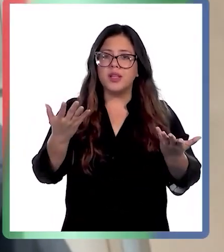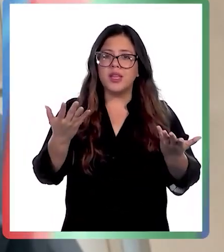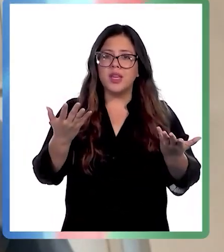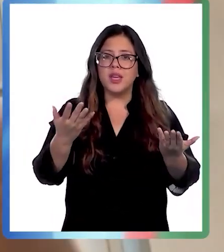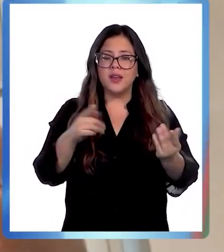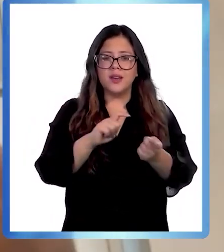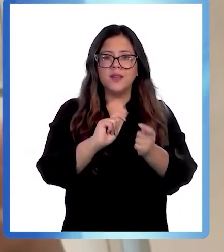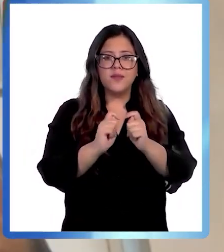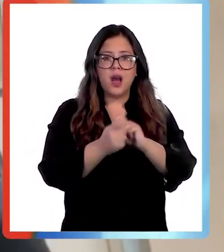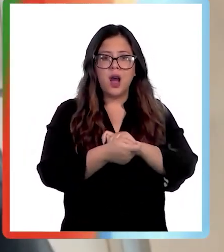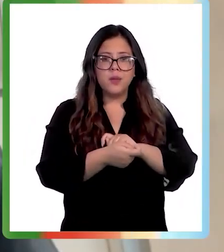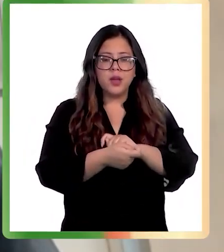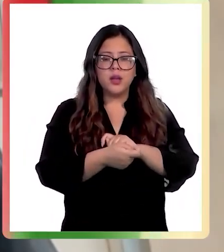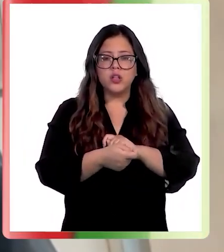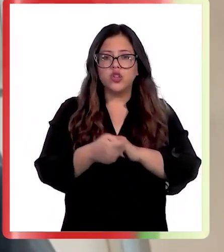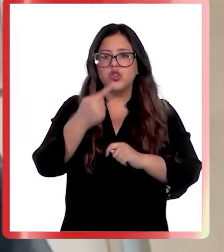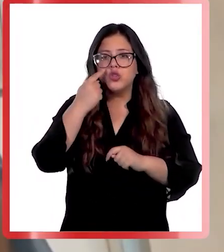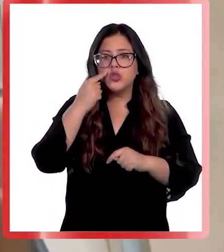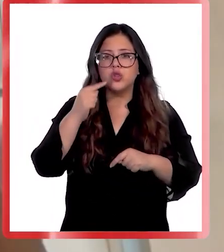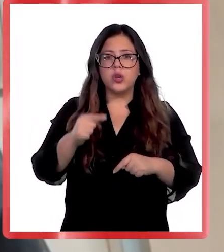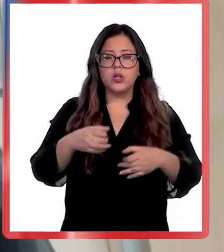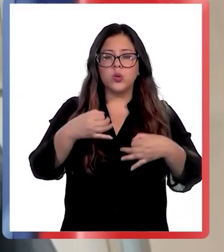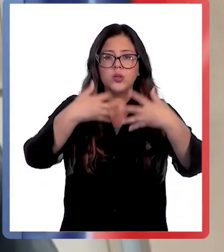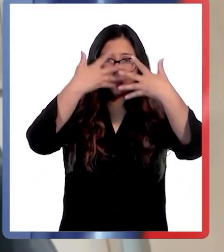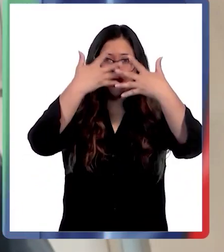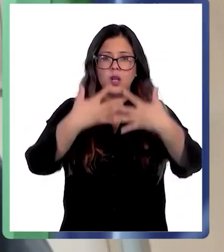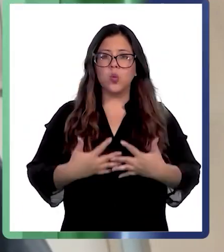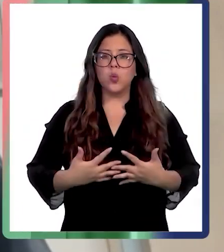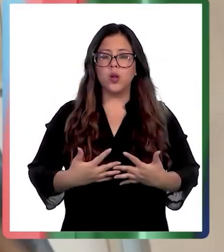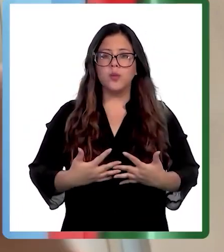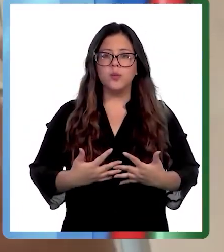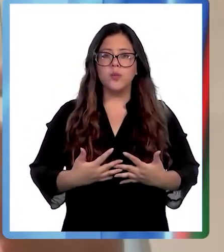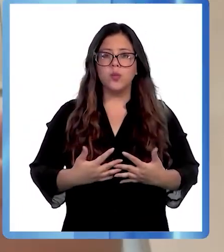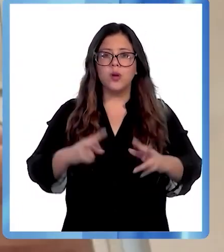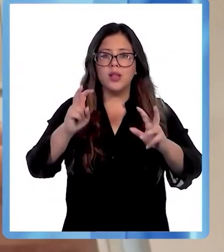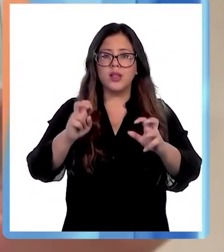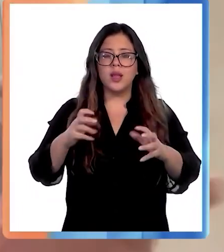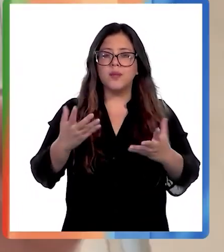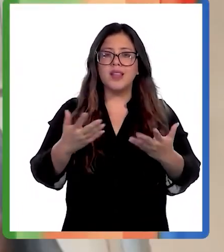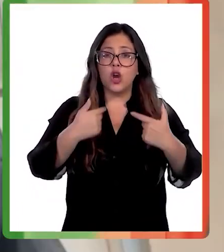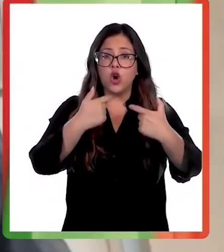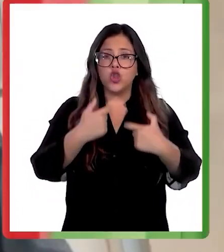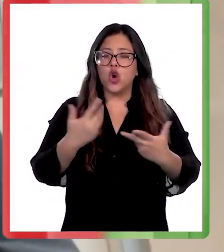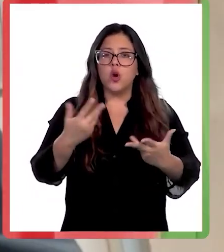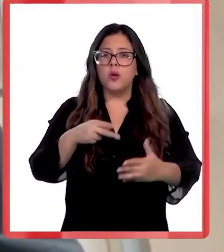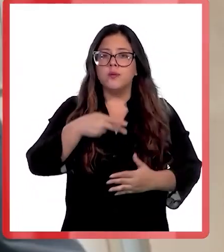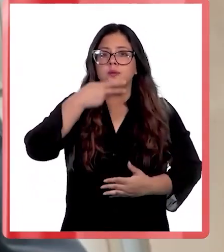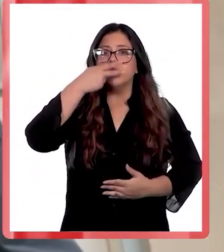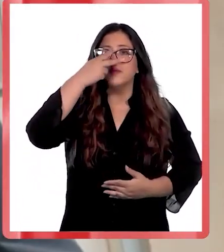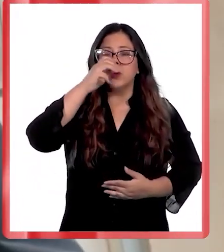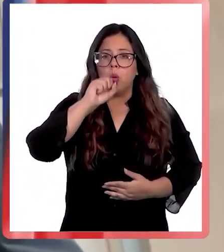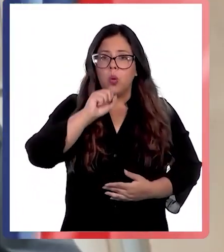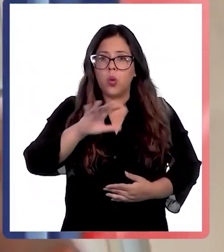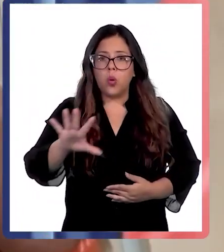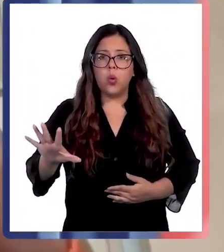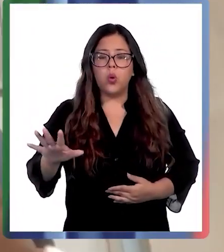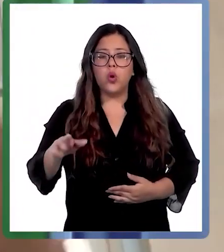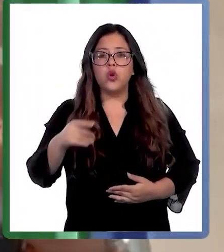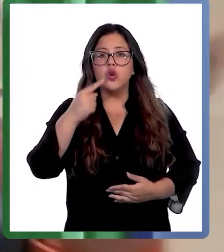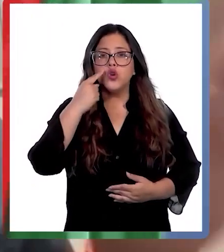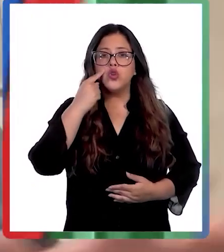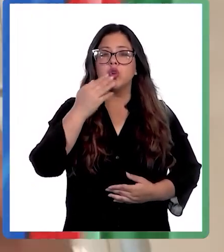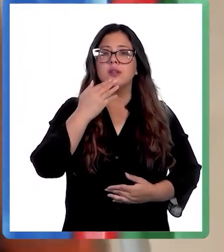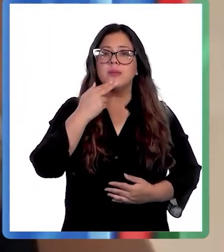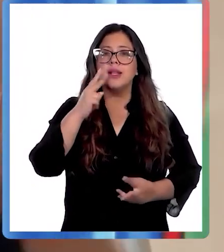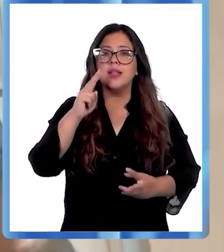otros mecanismos que tiene el cuerpo es a través de la respiración. Pues efectivamente el agua se evapora en la piel y este